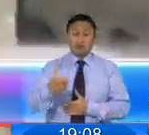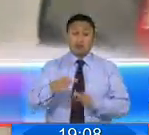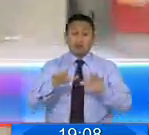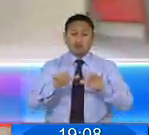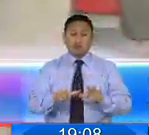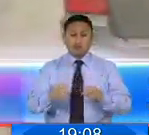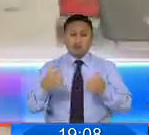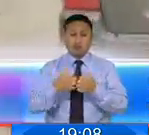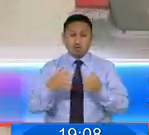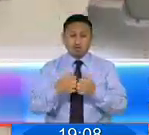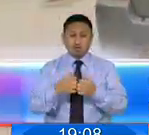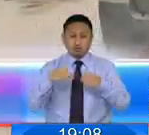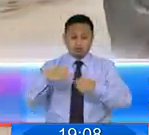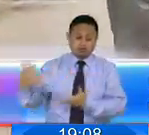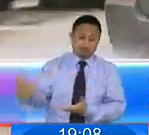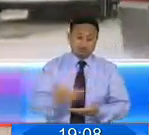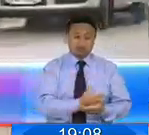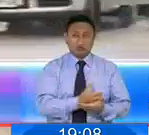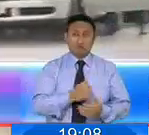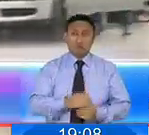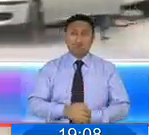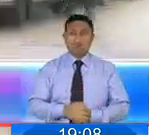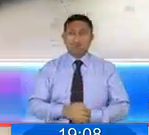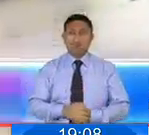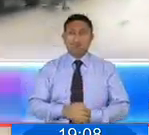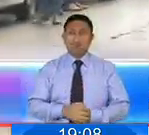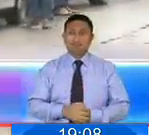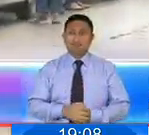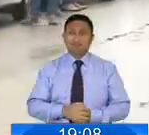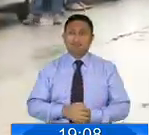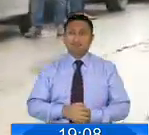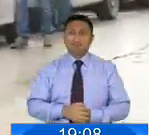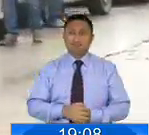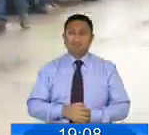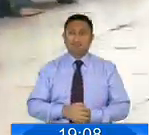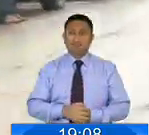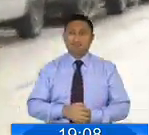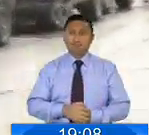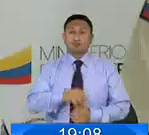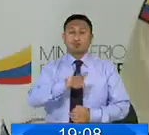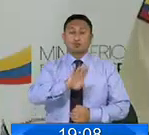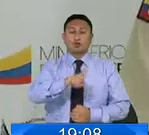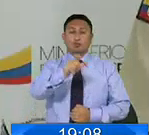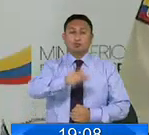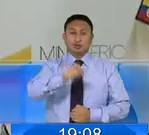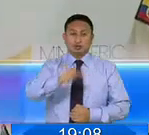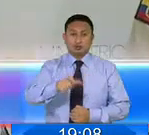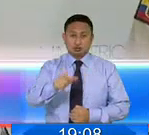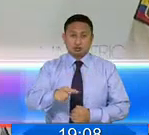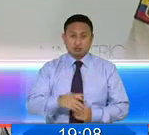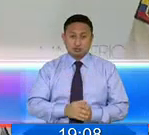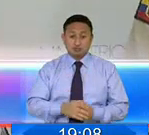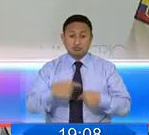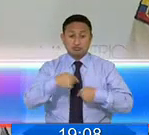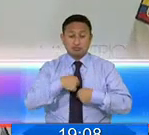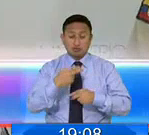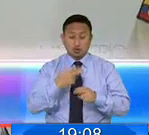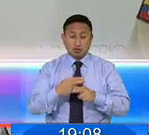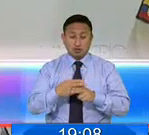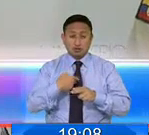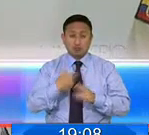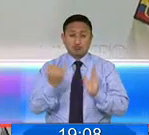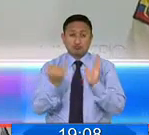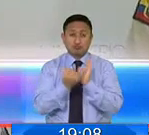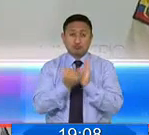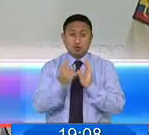dispositivos y equipos informáticos. A favor de alrededor de cuatro personas que prestaron sus nombres, su